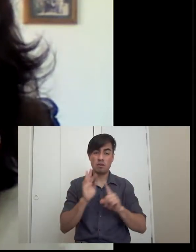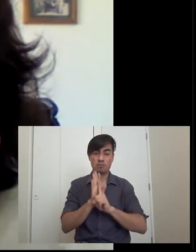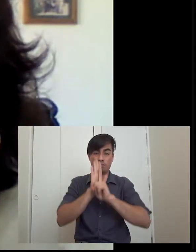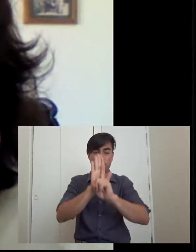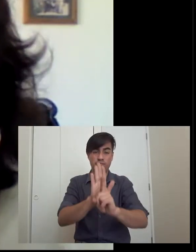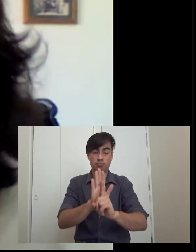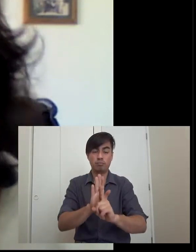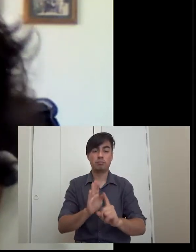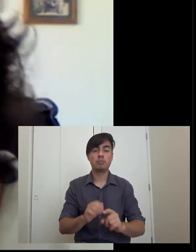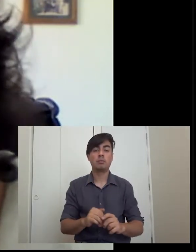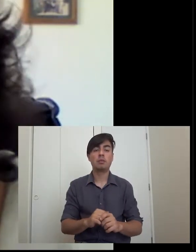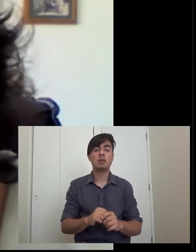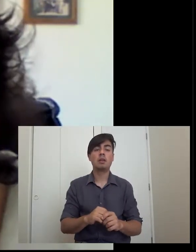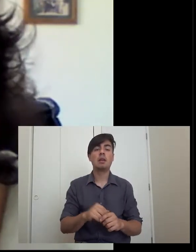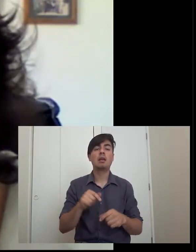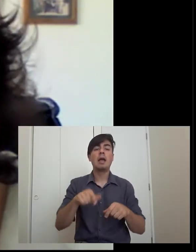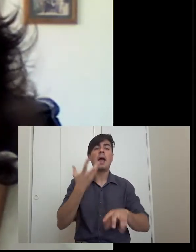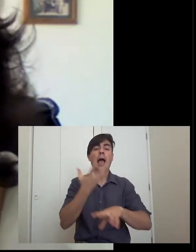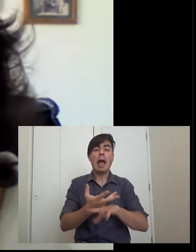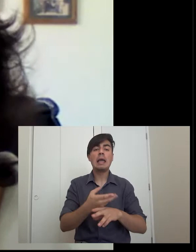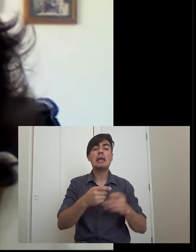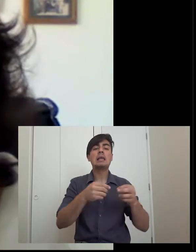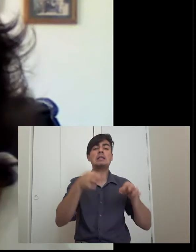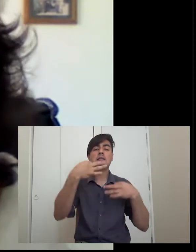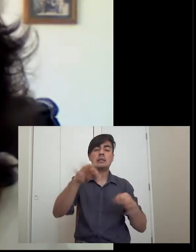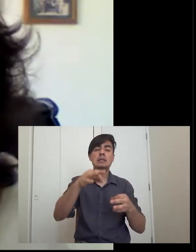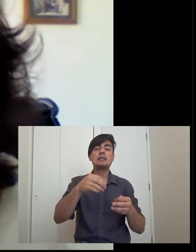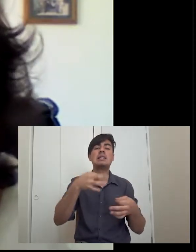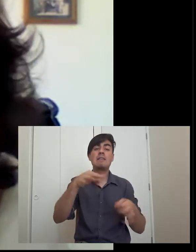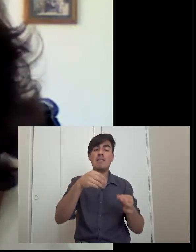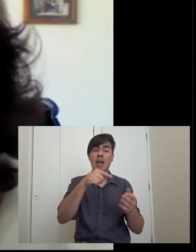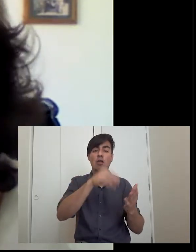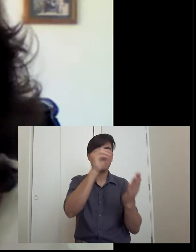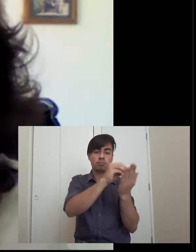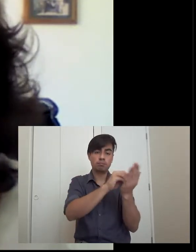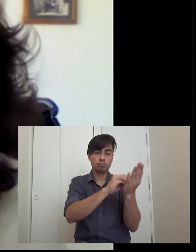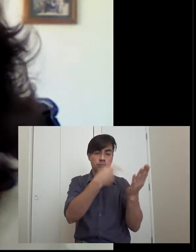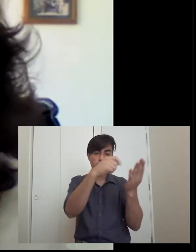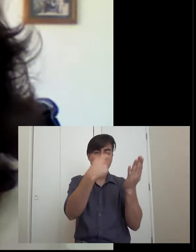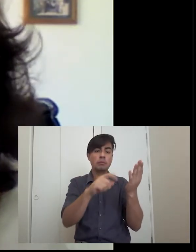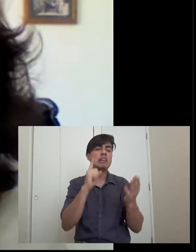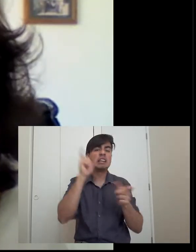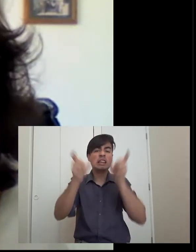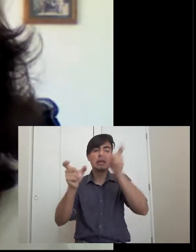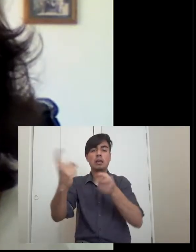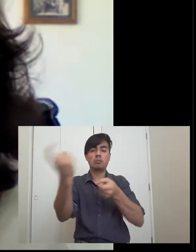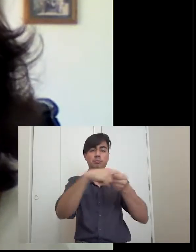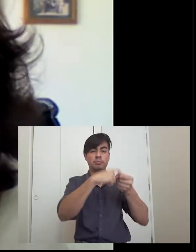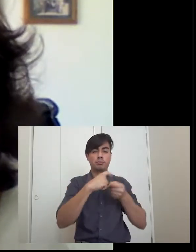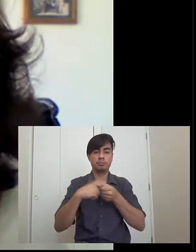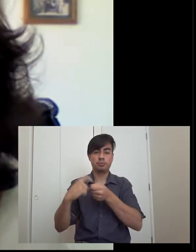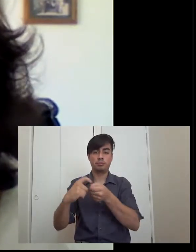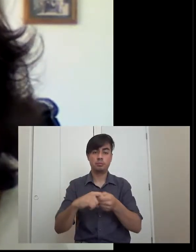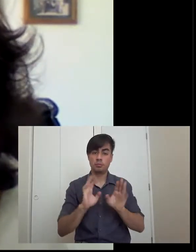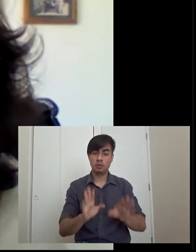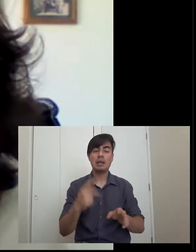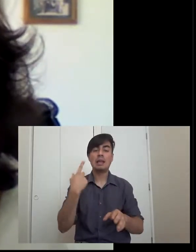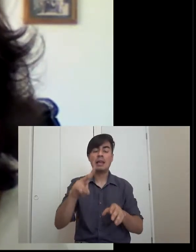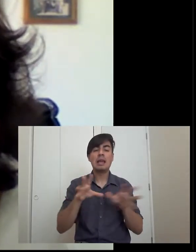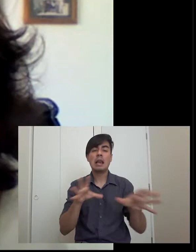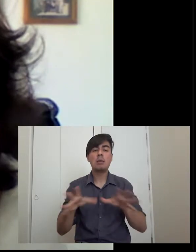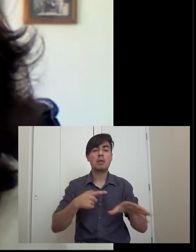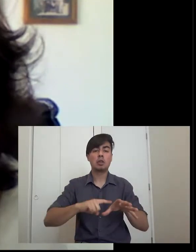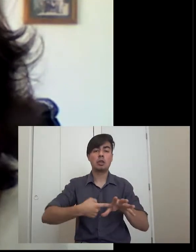un certificado de asistencia y participación. Así que eso sería, digamos, los elementos técnicos antes de iniciar.